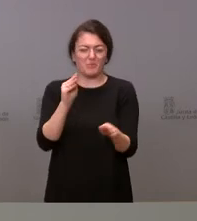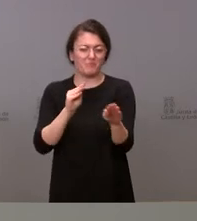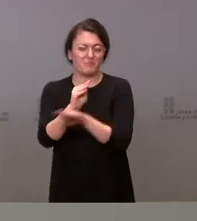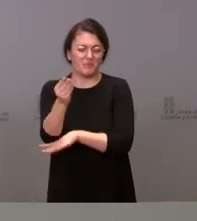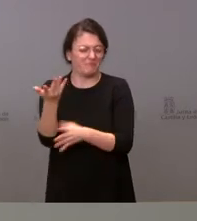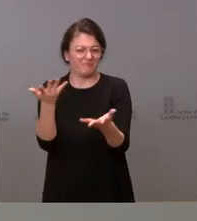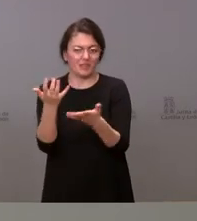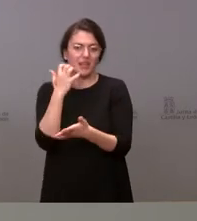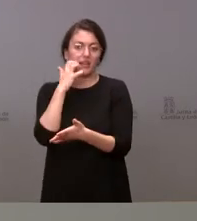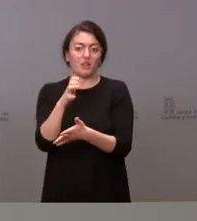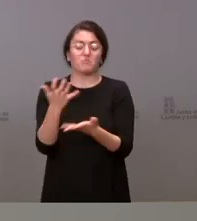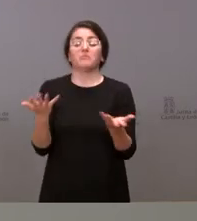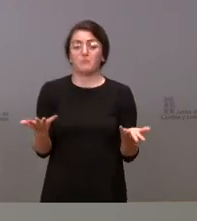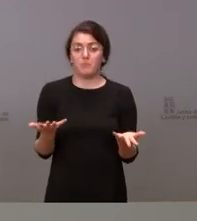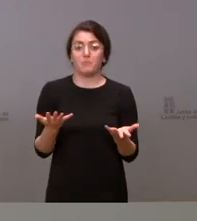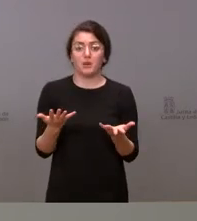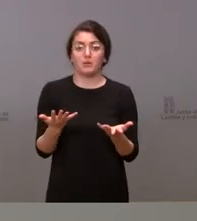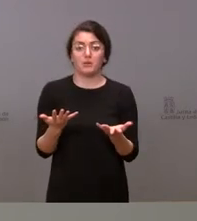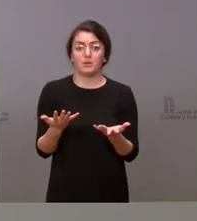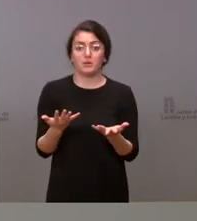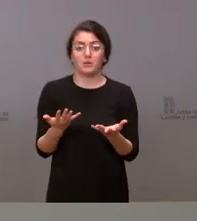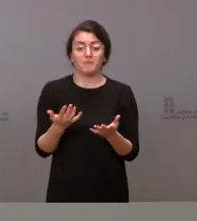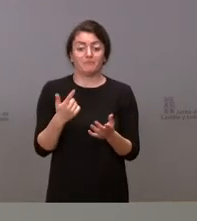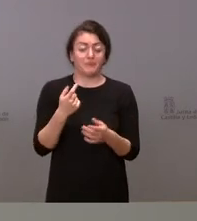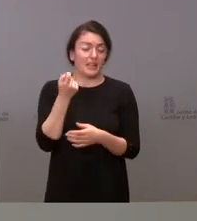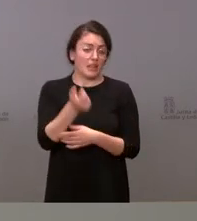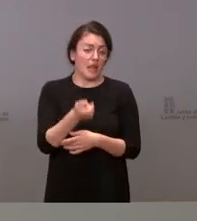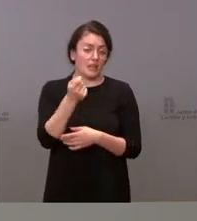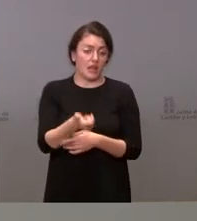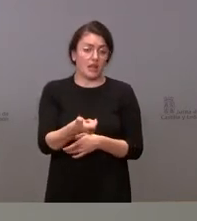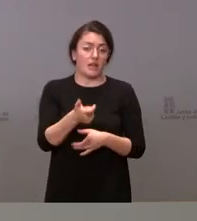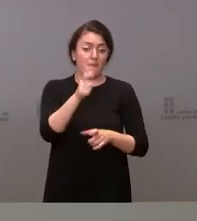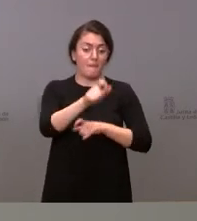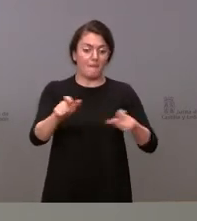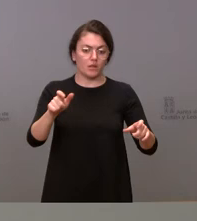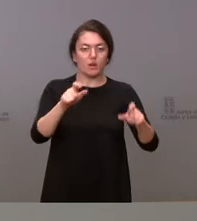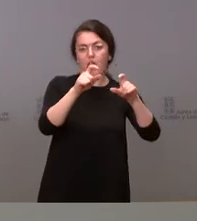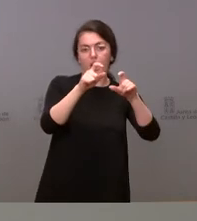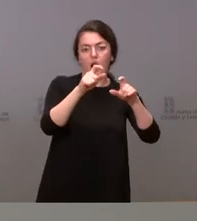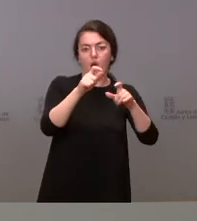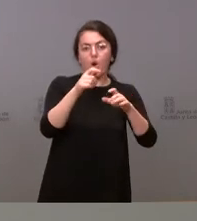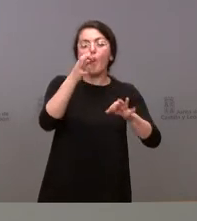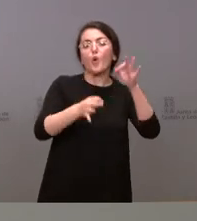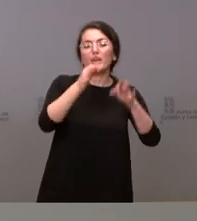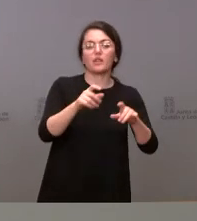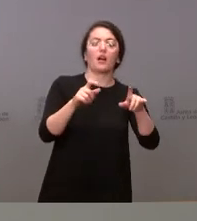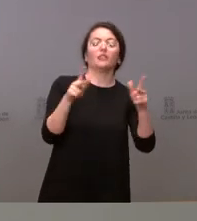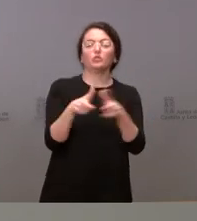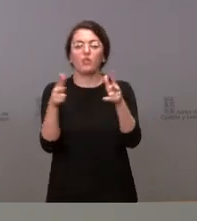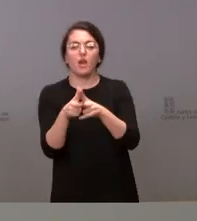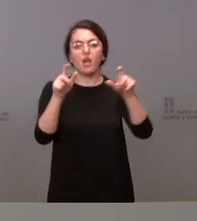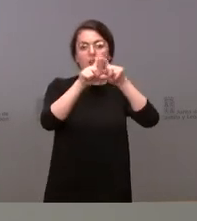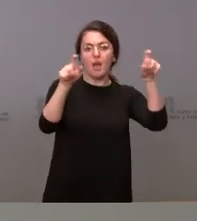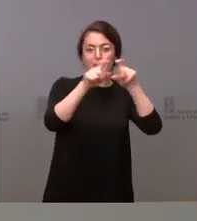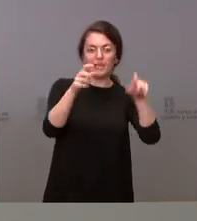pero sí que lo será mucho, mucho más frecuentemente pues, personas jurídicas, sociedades, empresas, organizaciones no